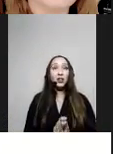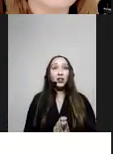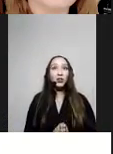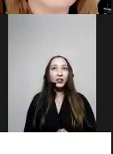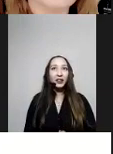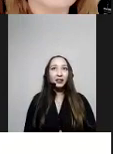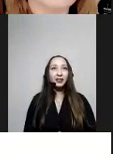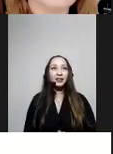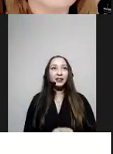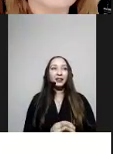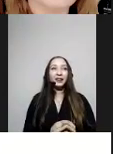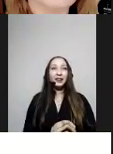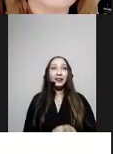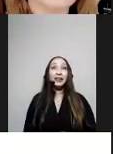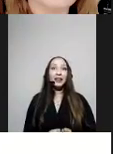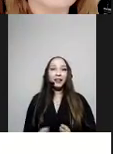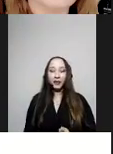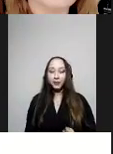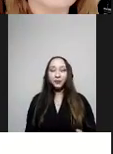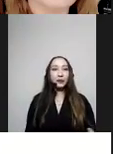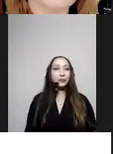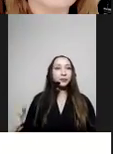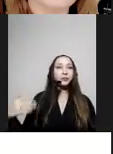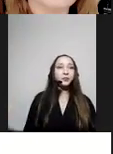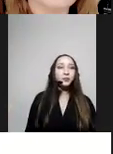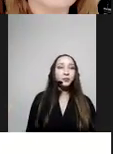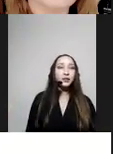y conscientes del día a día.